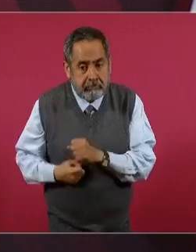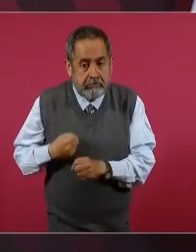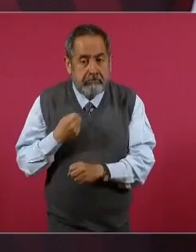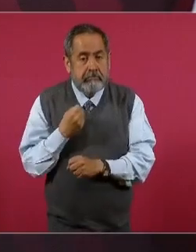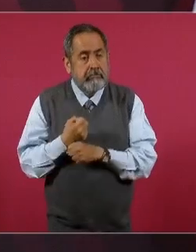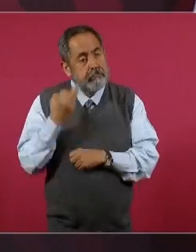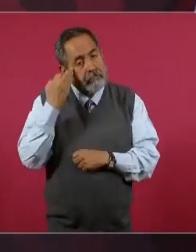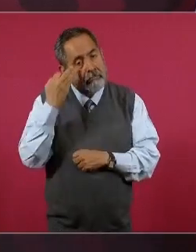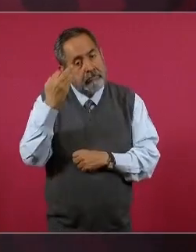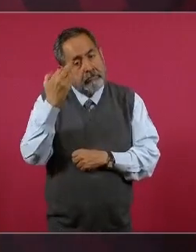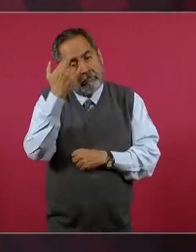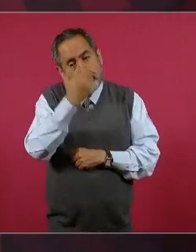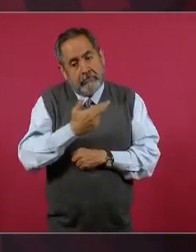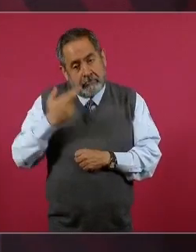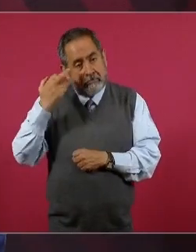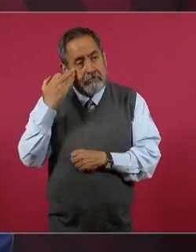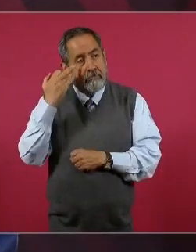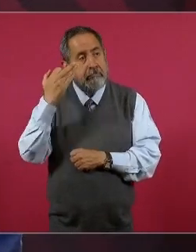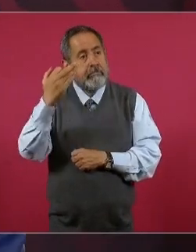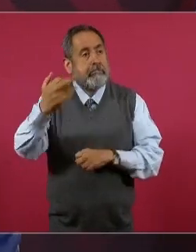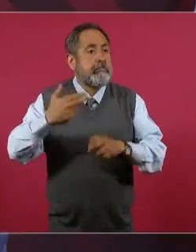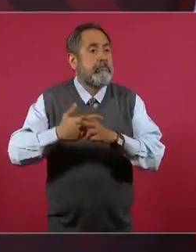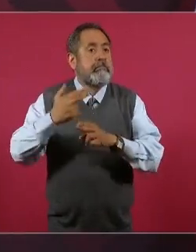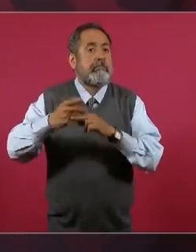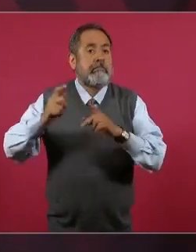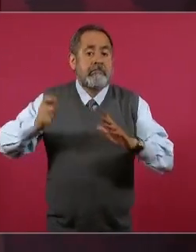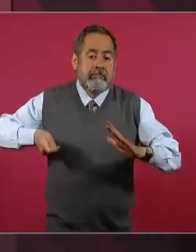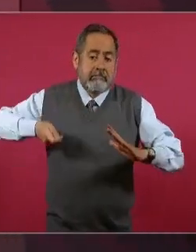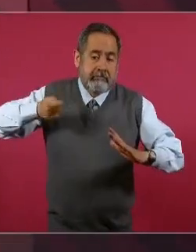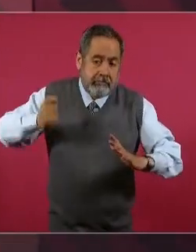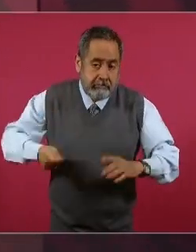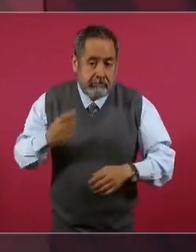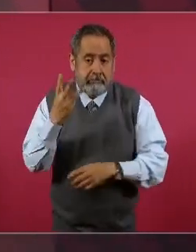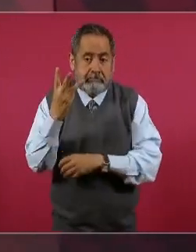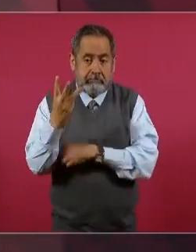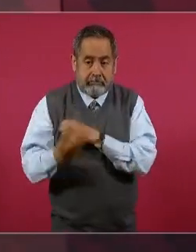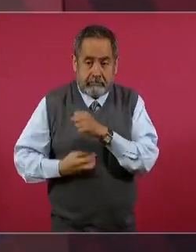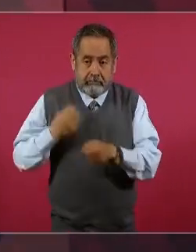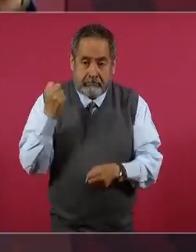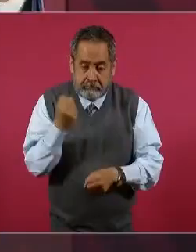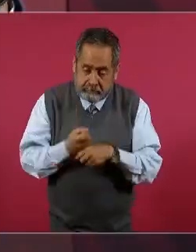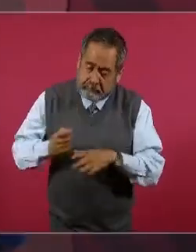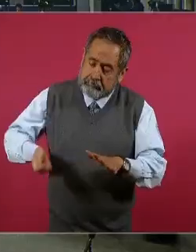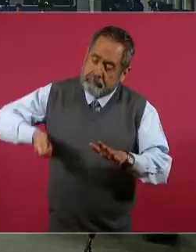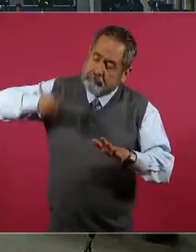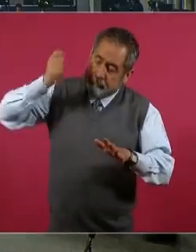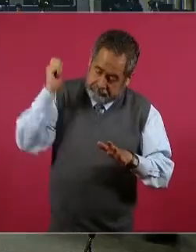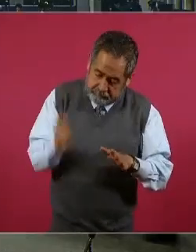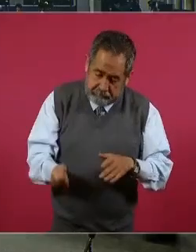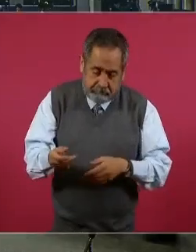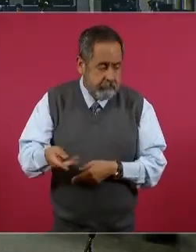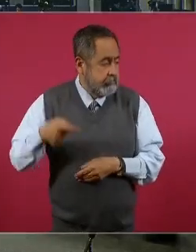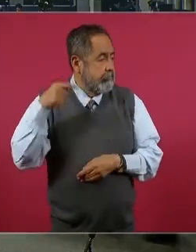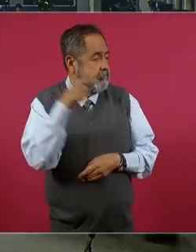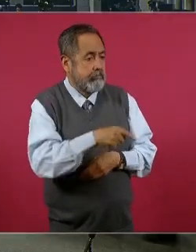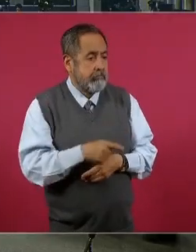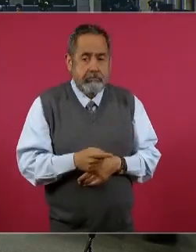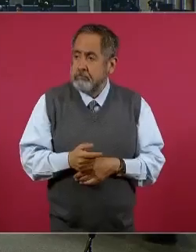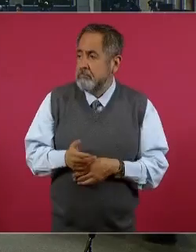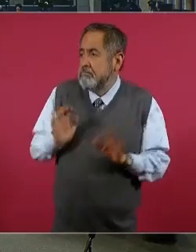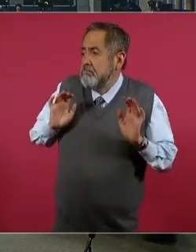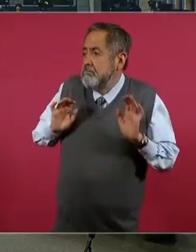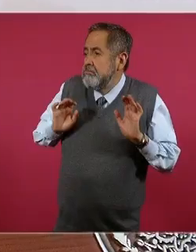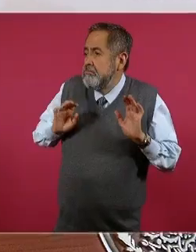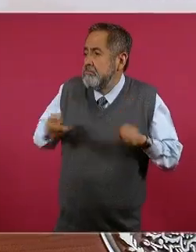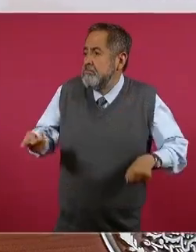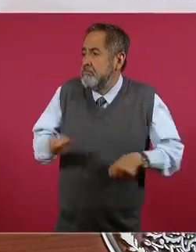año y la resolución otro año, y ya cuando resolvían algo,